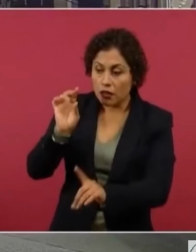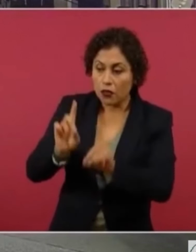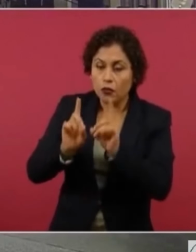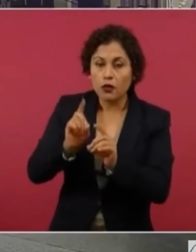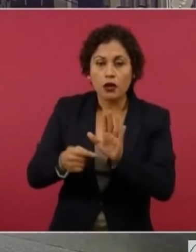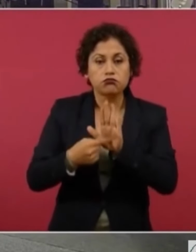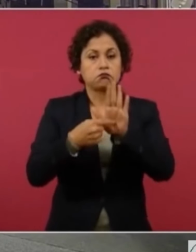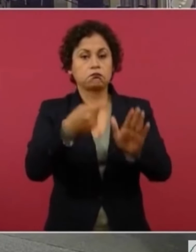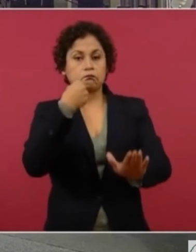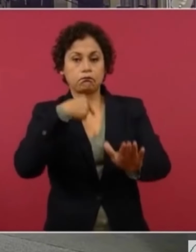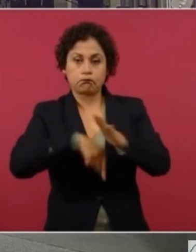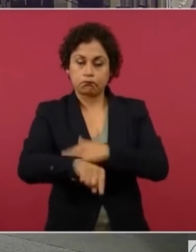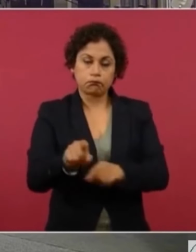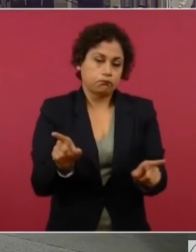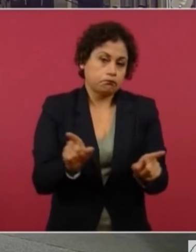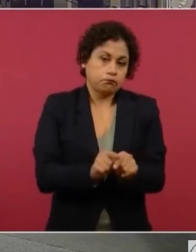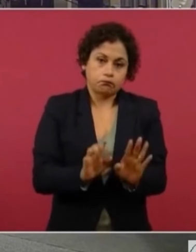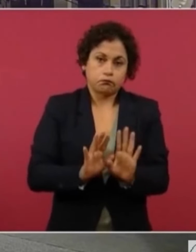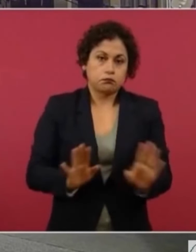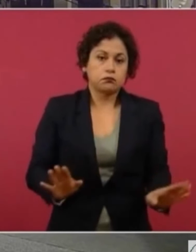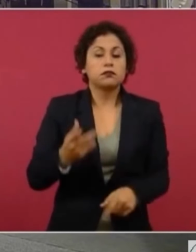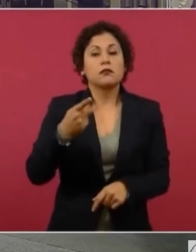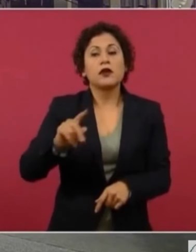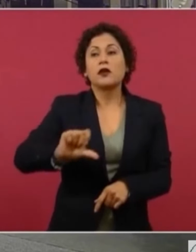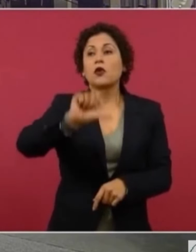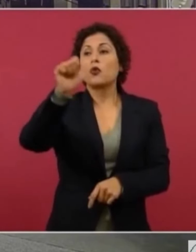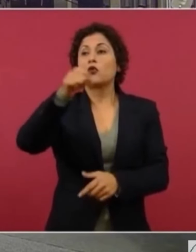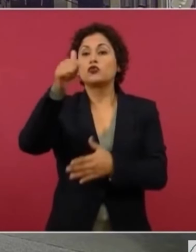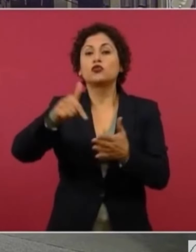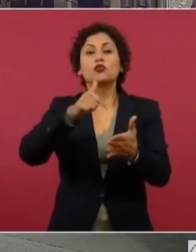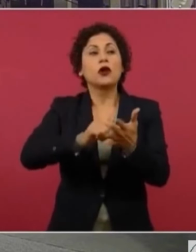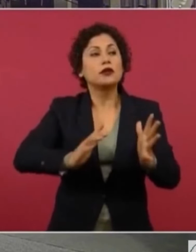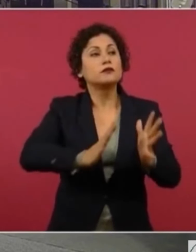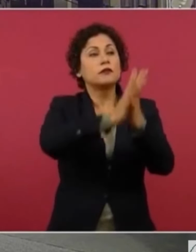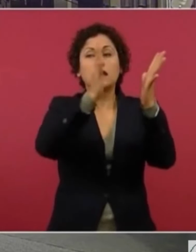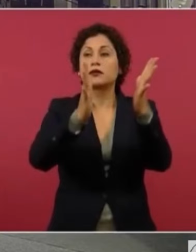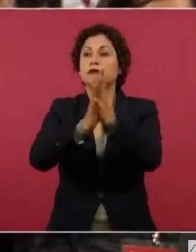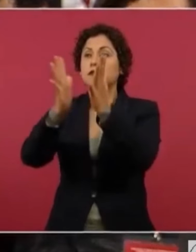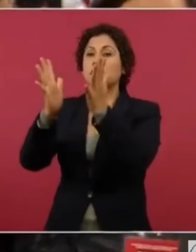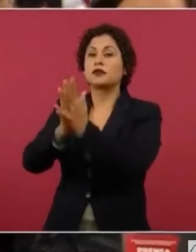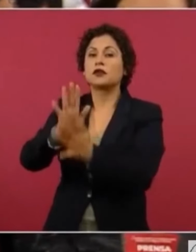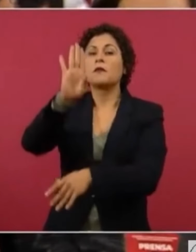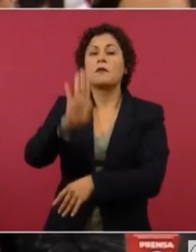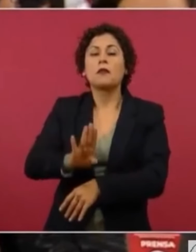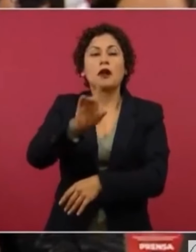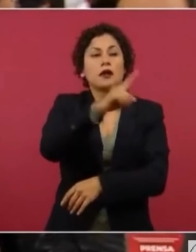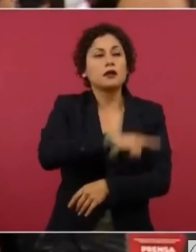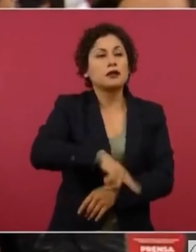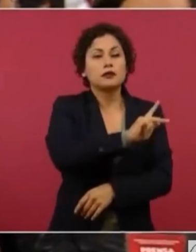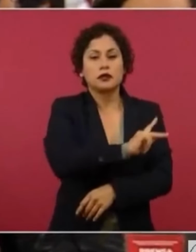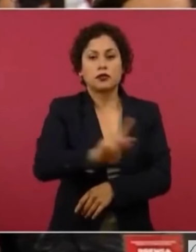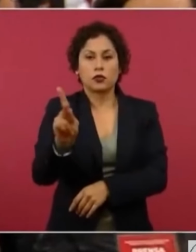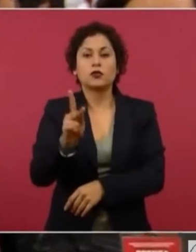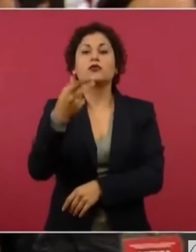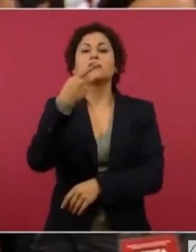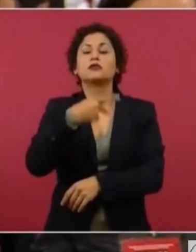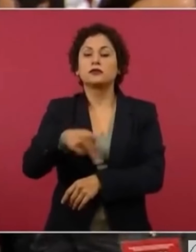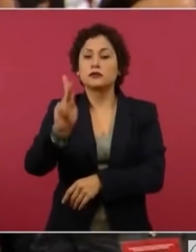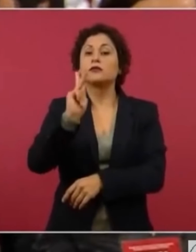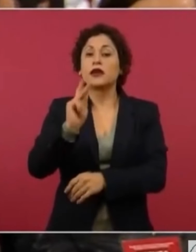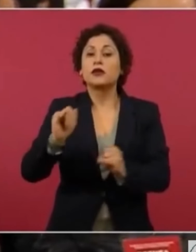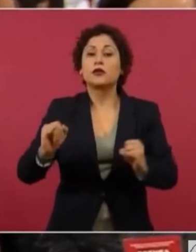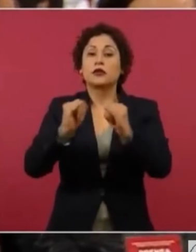Sin embargo, hay otros espacios de participación aparentemente ciudadana que sí cruzan los territorios institucionales, que